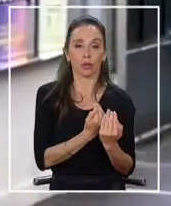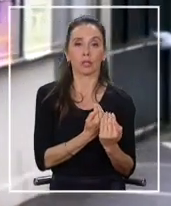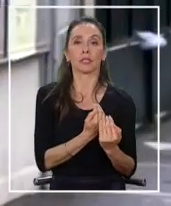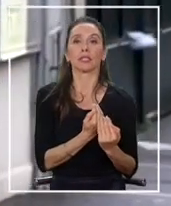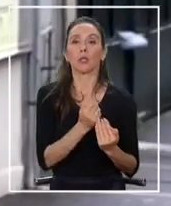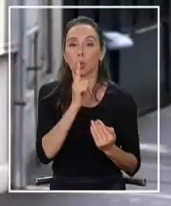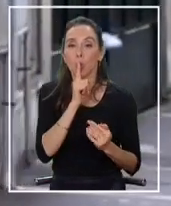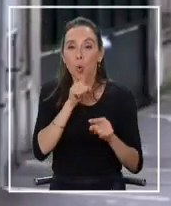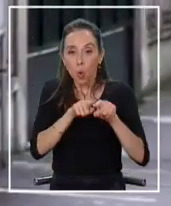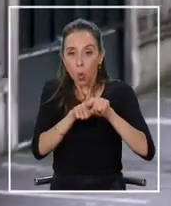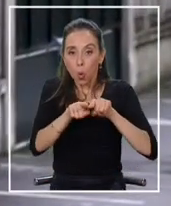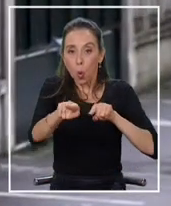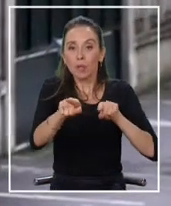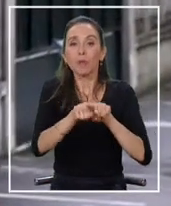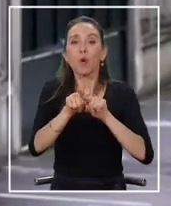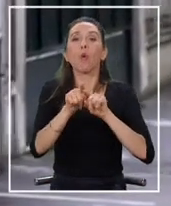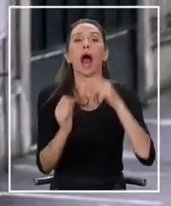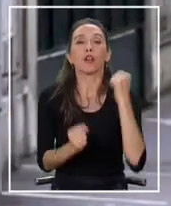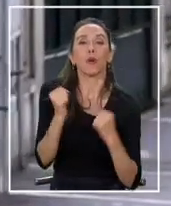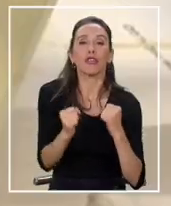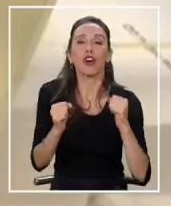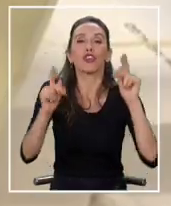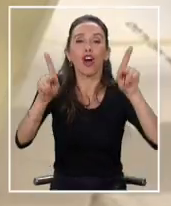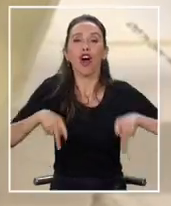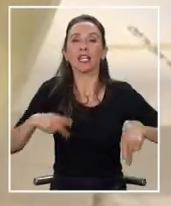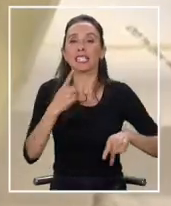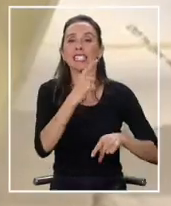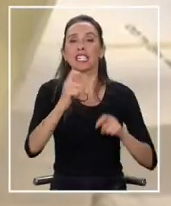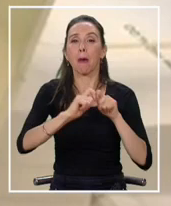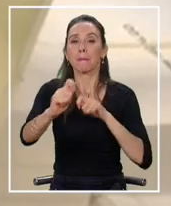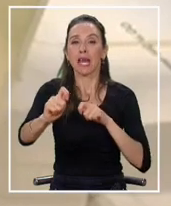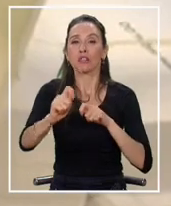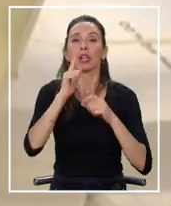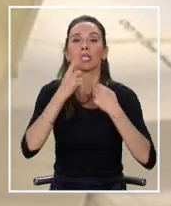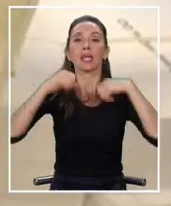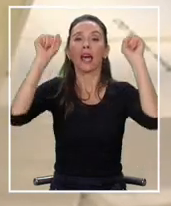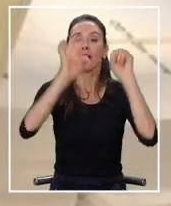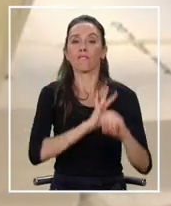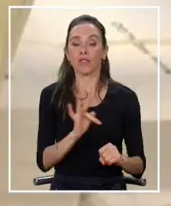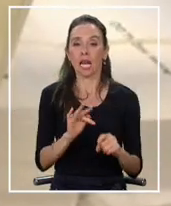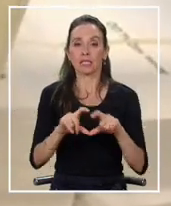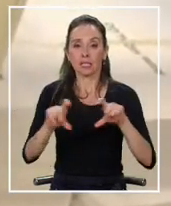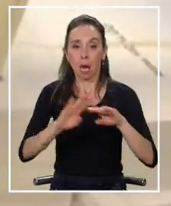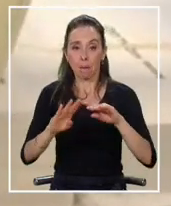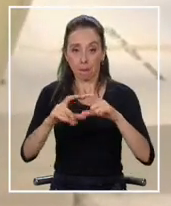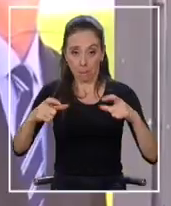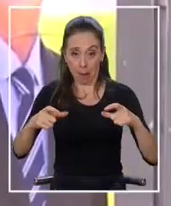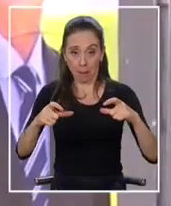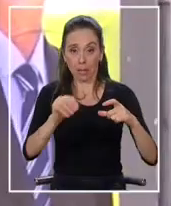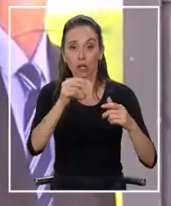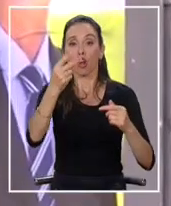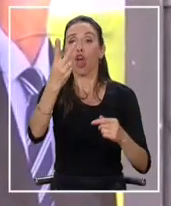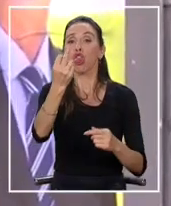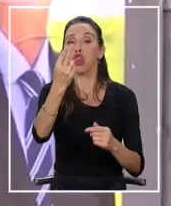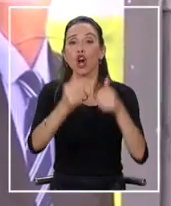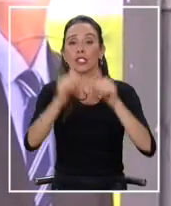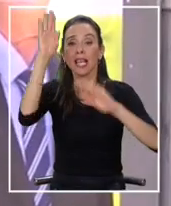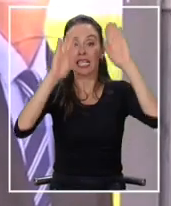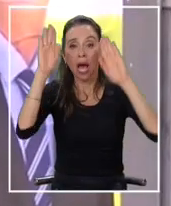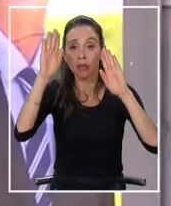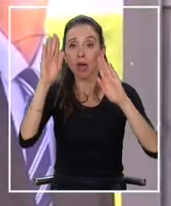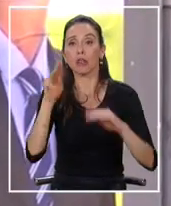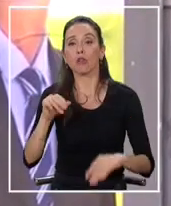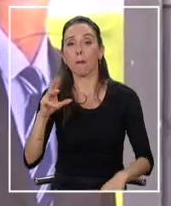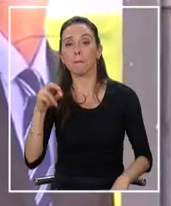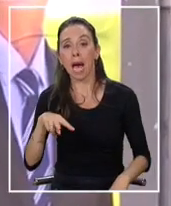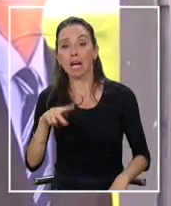100 metros para ganar la carrera por el sillón presidencial francés. En la papeleta estarán los nombres de 12 candidatos, entre ellos Macron y Le